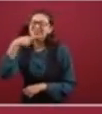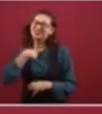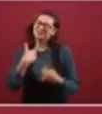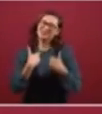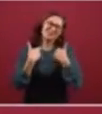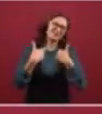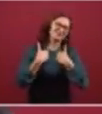muy bien